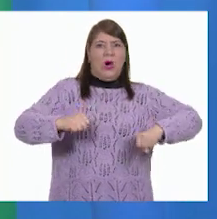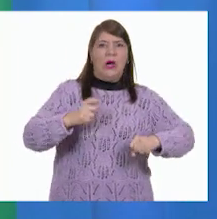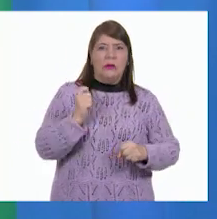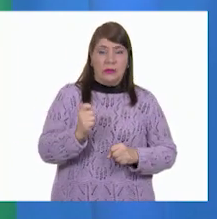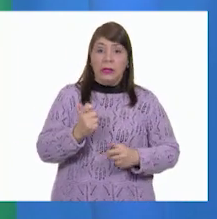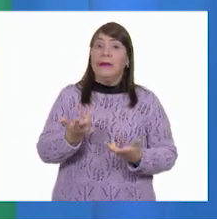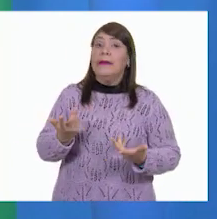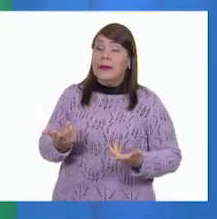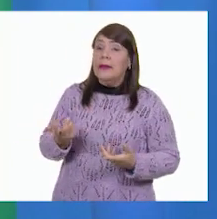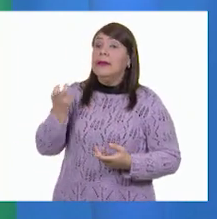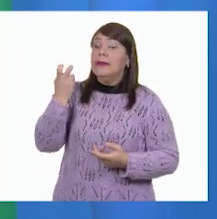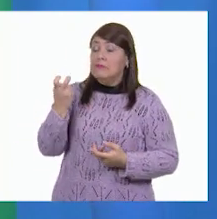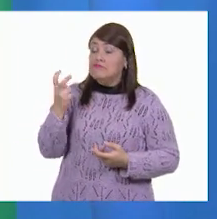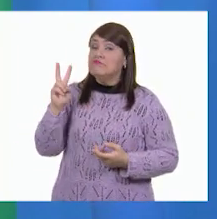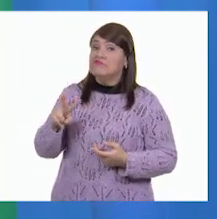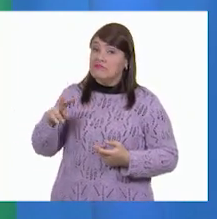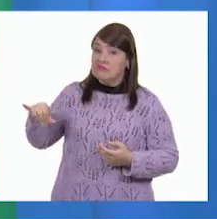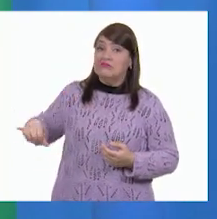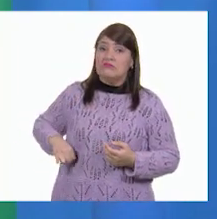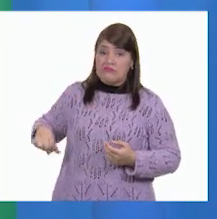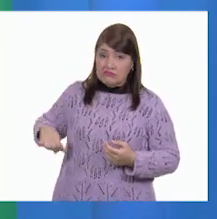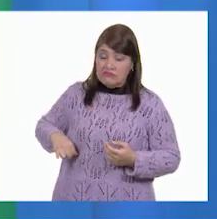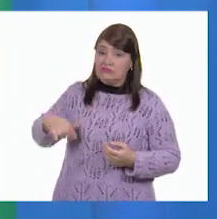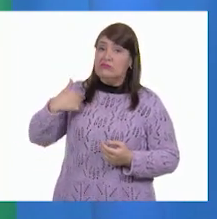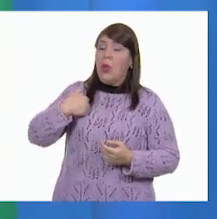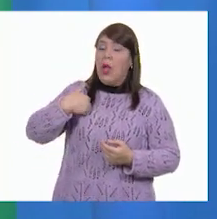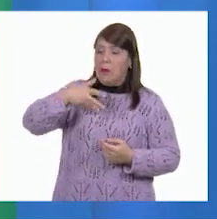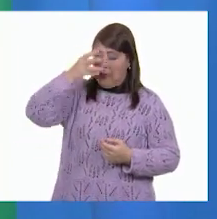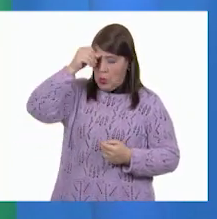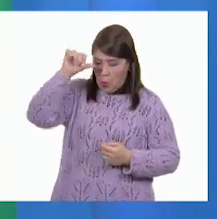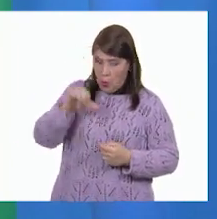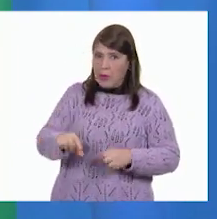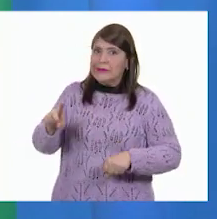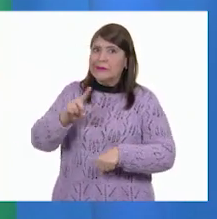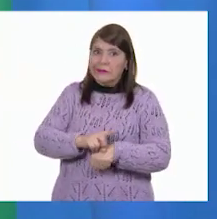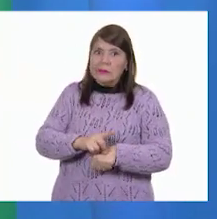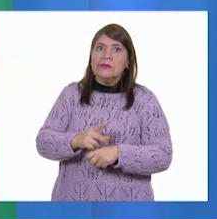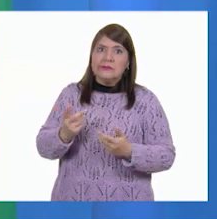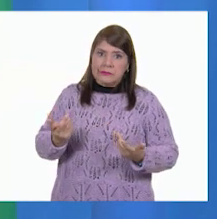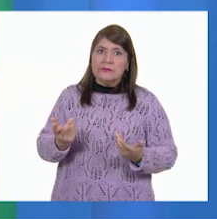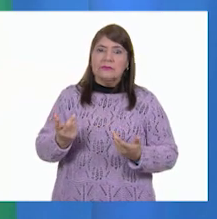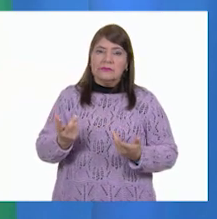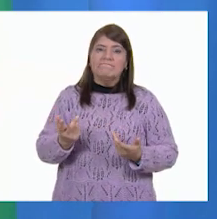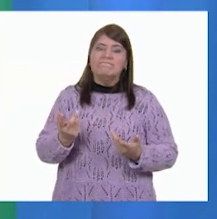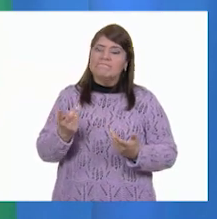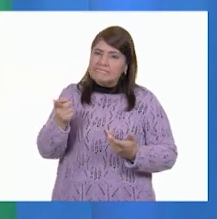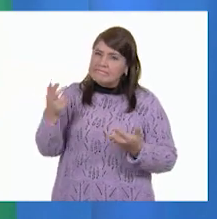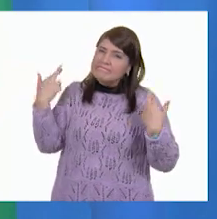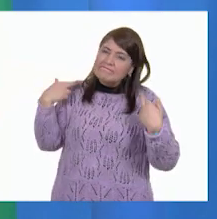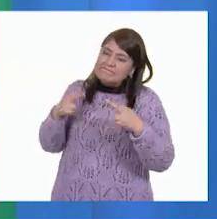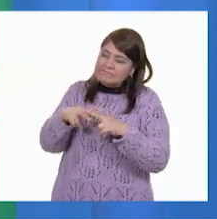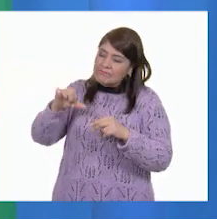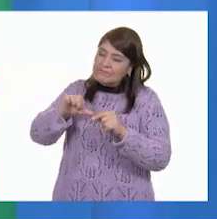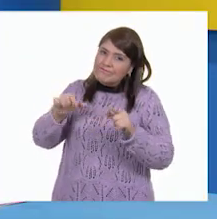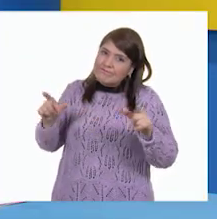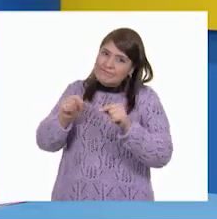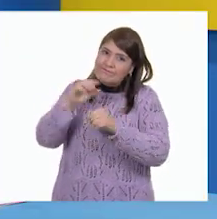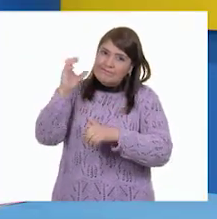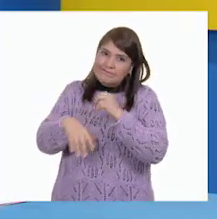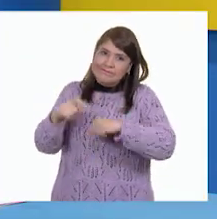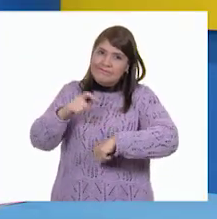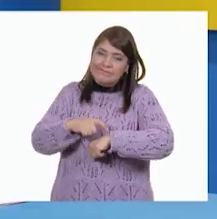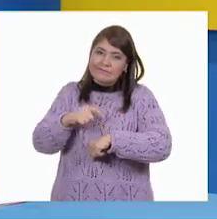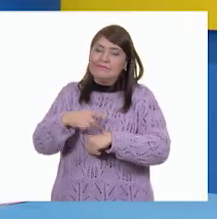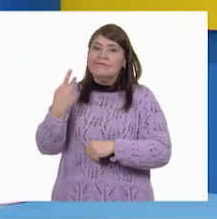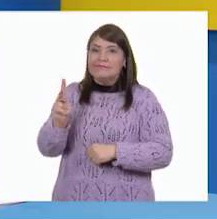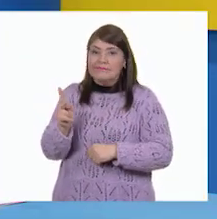Ha sido muy interesante todo lo que hemos aprendido el día de hoy. Así que, maestra, se nos acabó el tiempo. Pero no